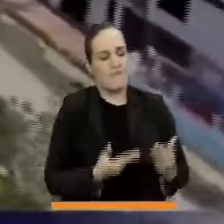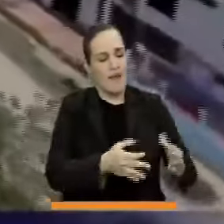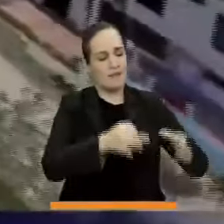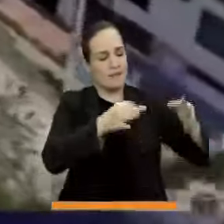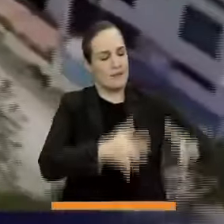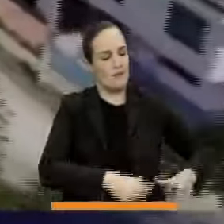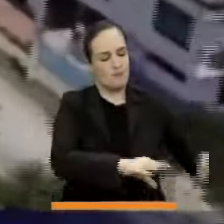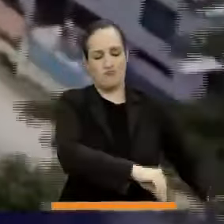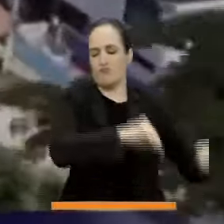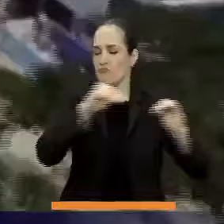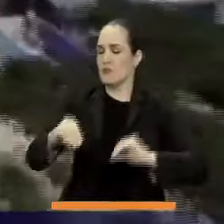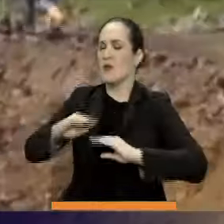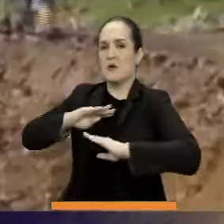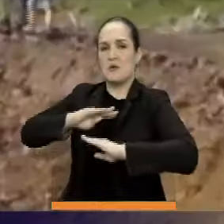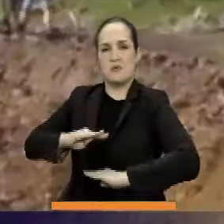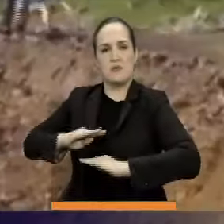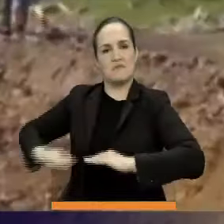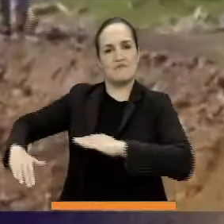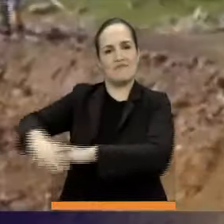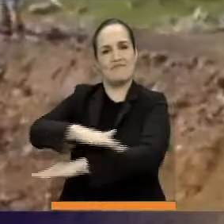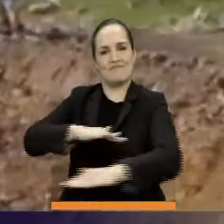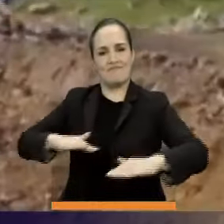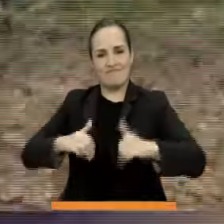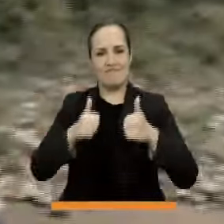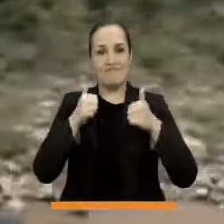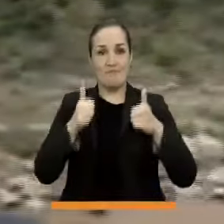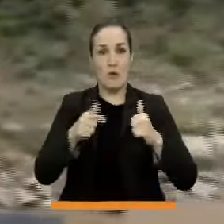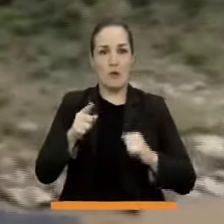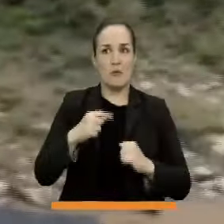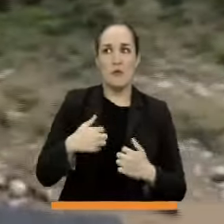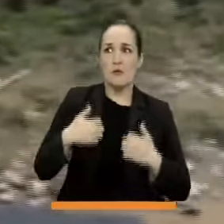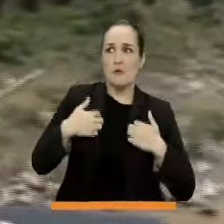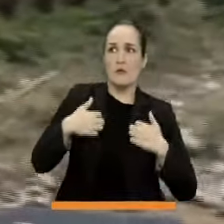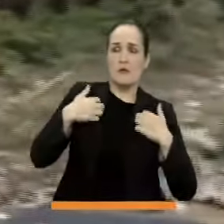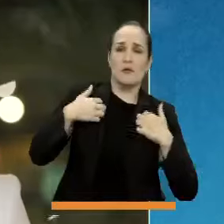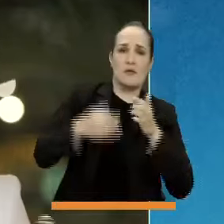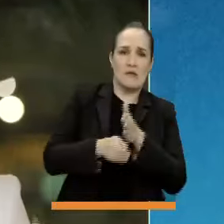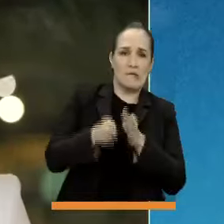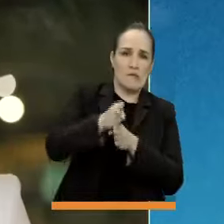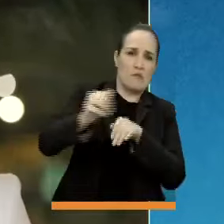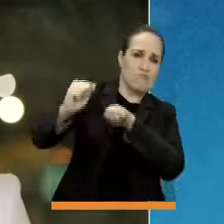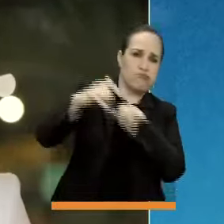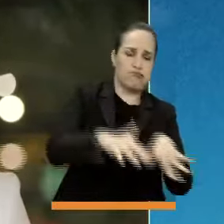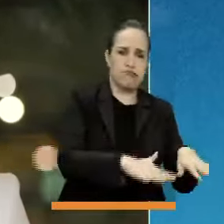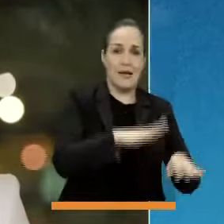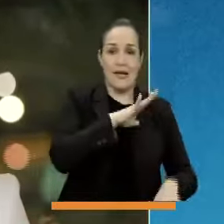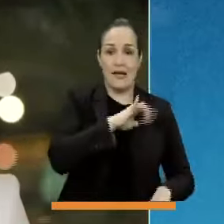el bienestar a los habitantes afectados por la amenaza del Jarillón en Cali. Gracias, Daniel. Ahora...